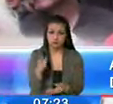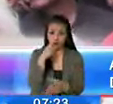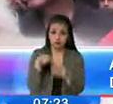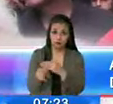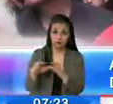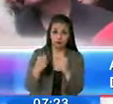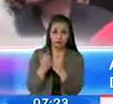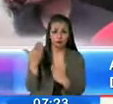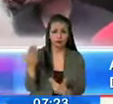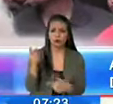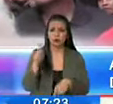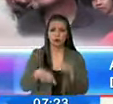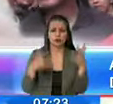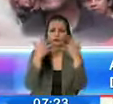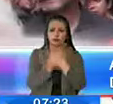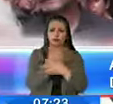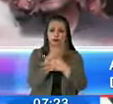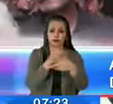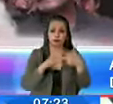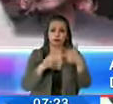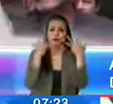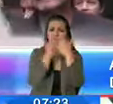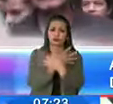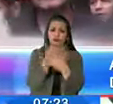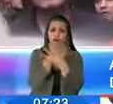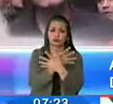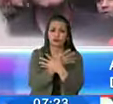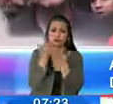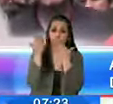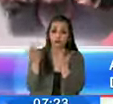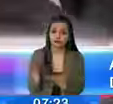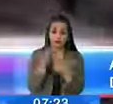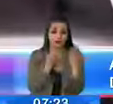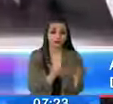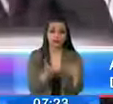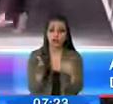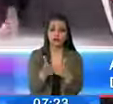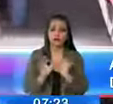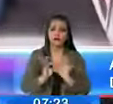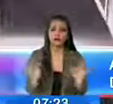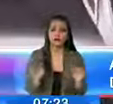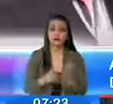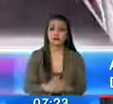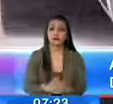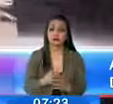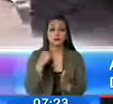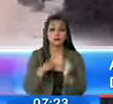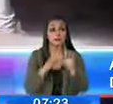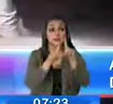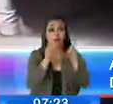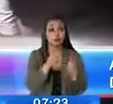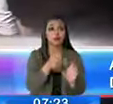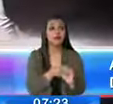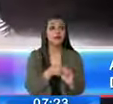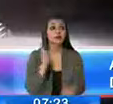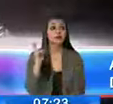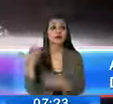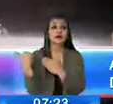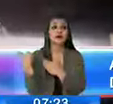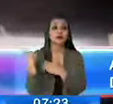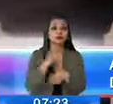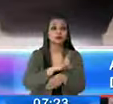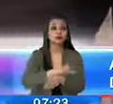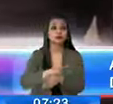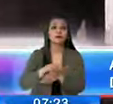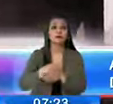puede haber confusión alguna en que esto no es a favor ni en contra de nadie. A la pregunta si renunciará a su cargo como superintendente de